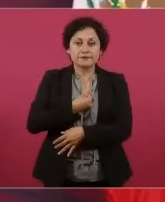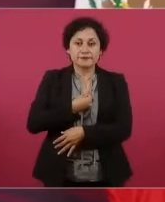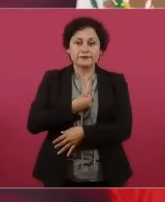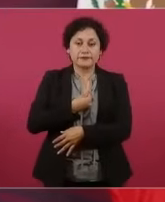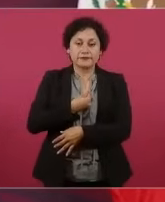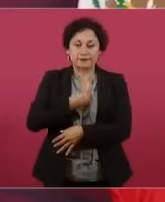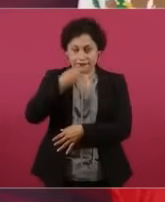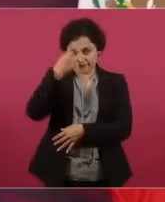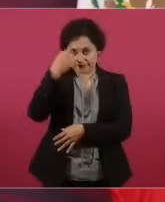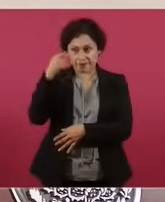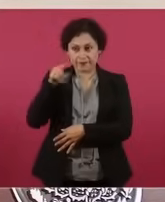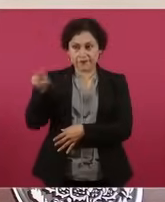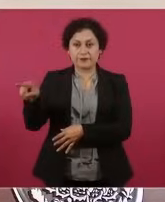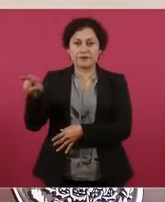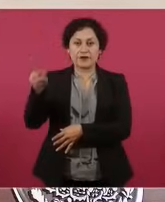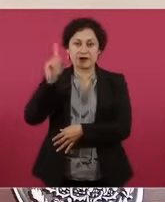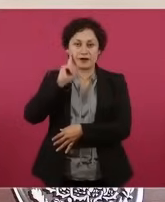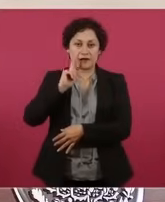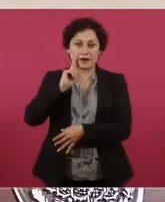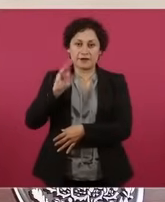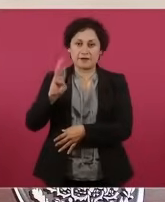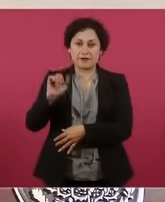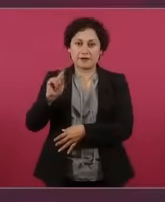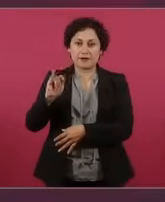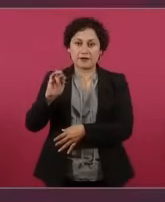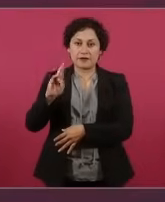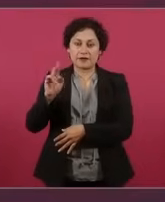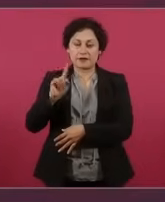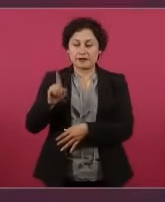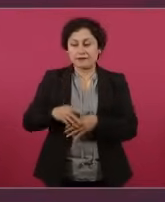Beatriz, nos ganaron.